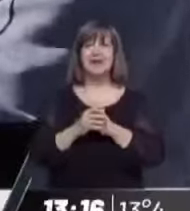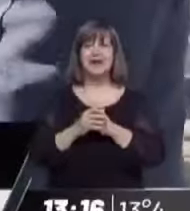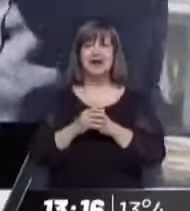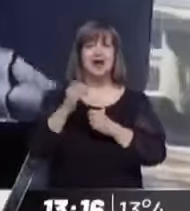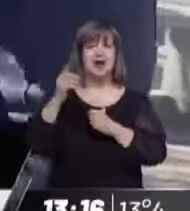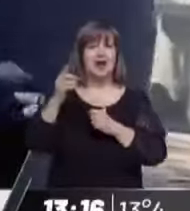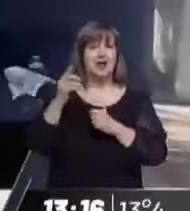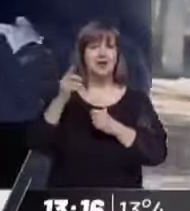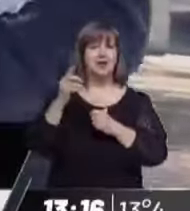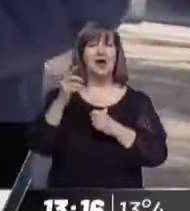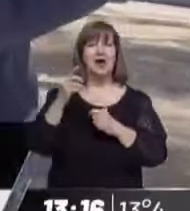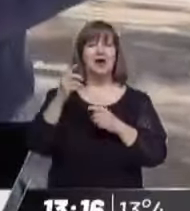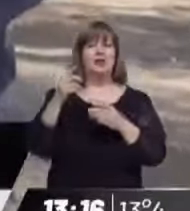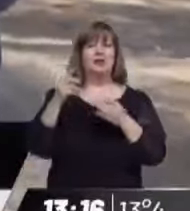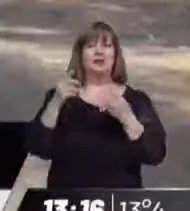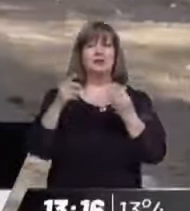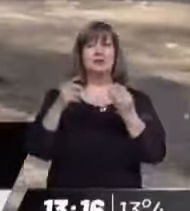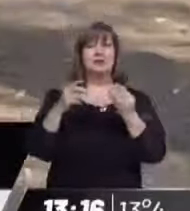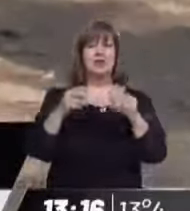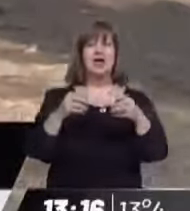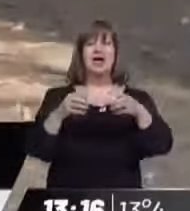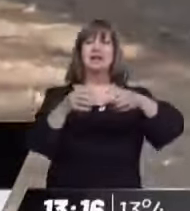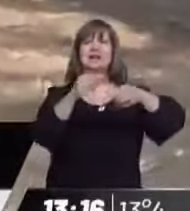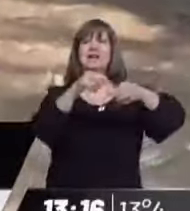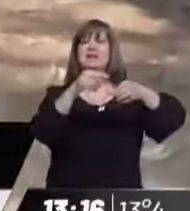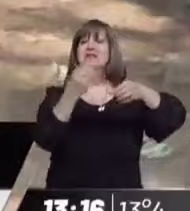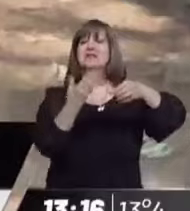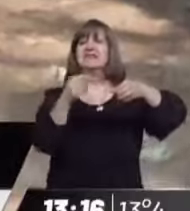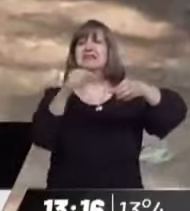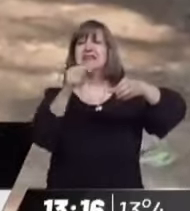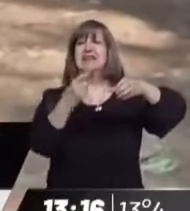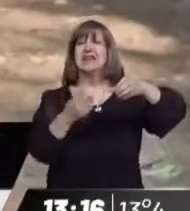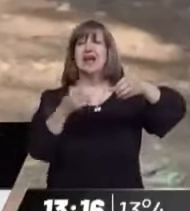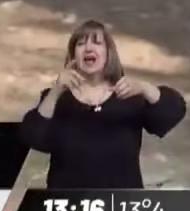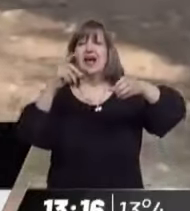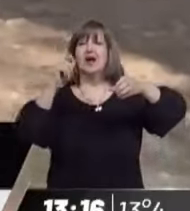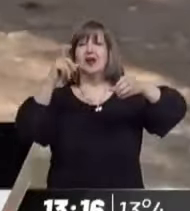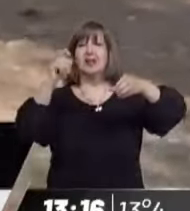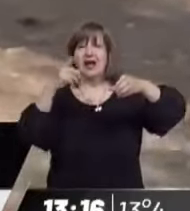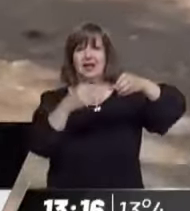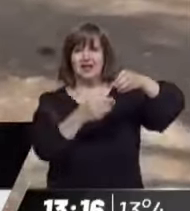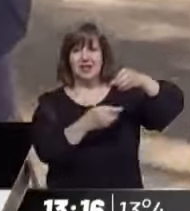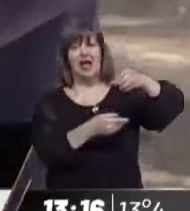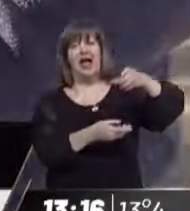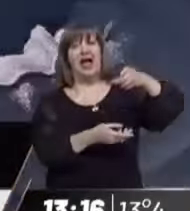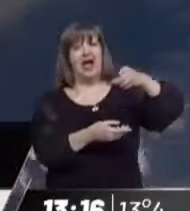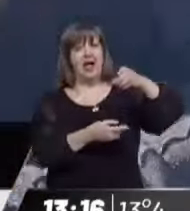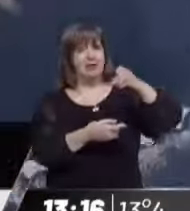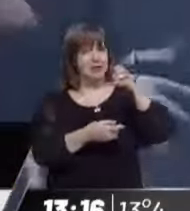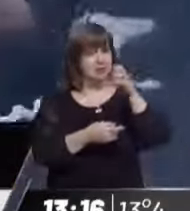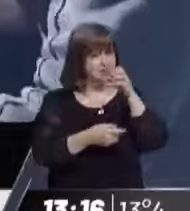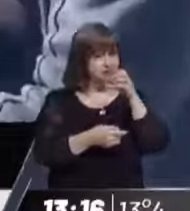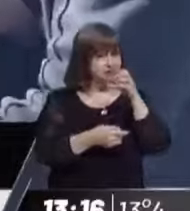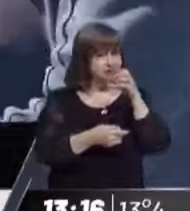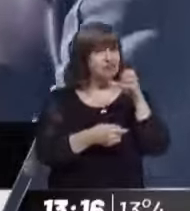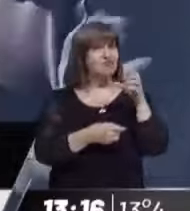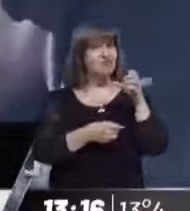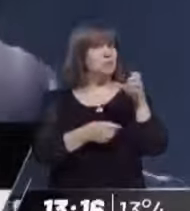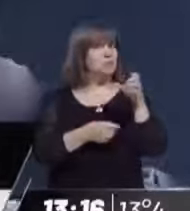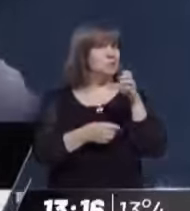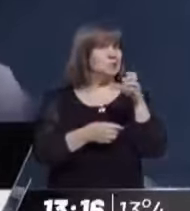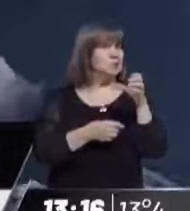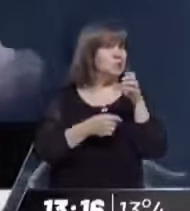Te están viendo tus padres, tus pupilos. Esto es todo sano, es todo de... Es coca. Esto no es coca, papi. Sí, es